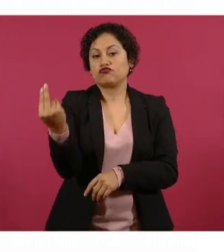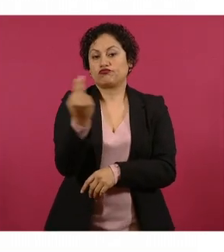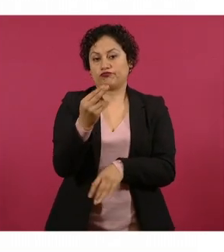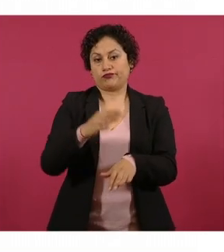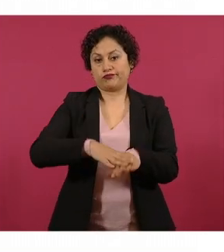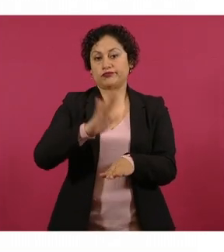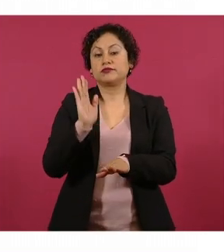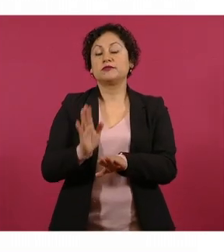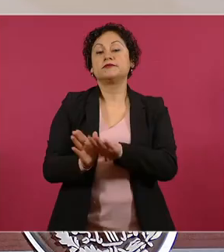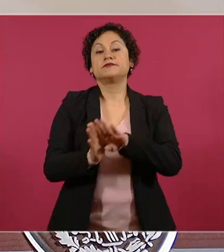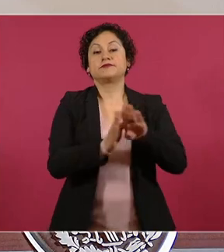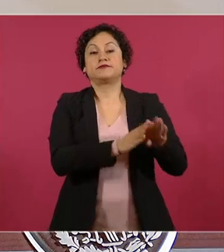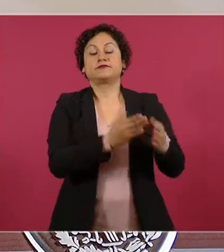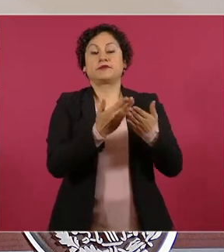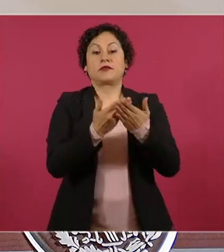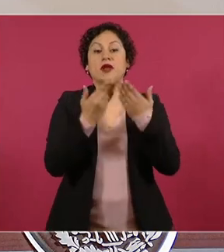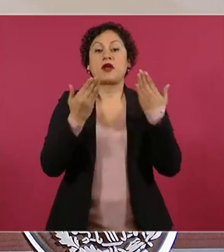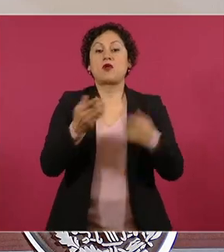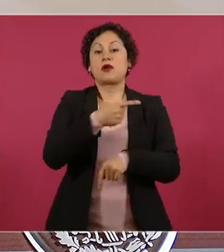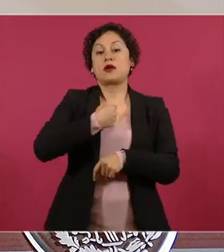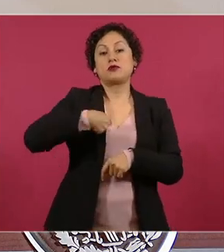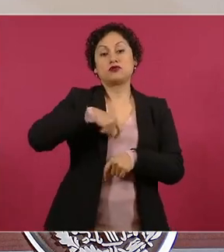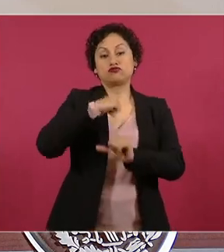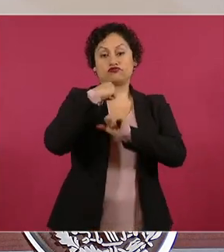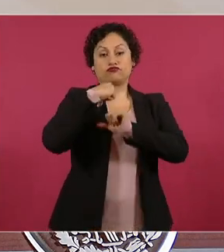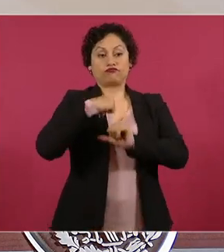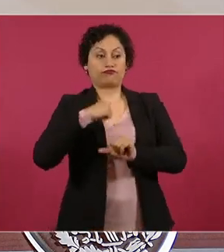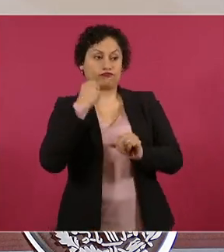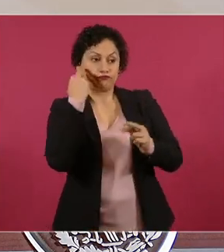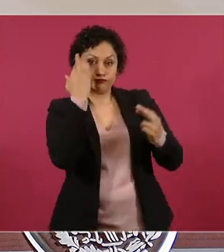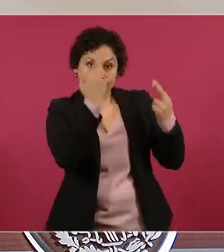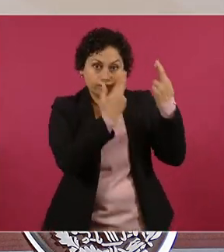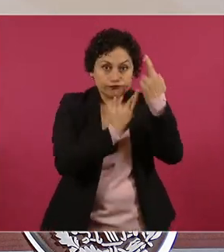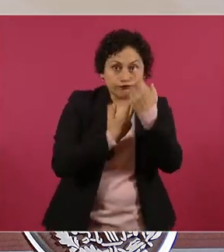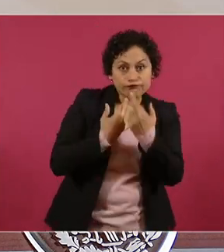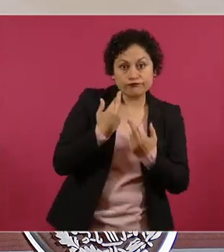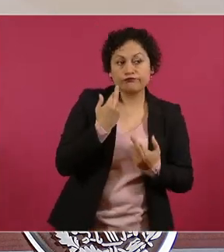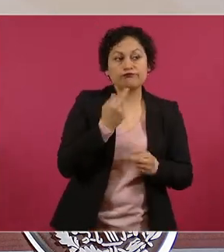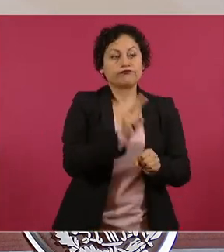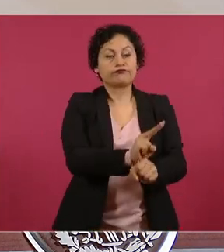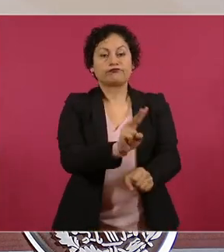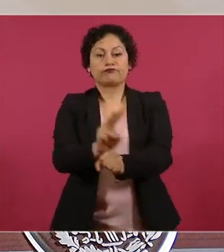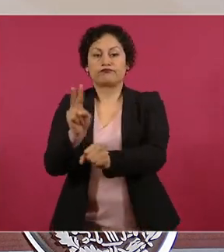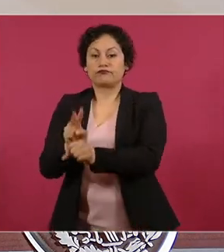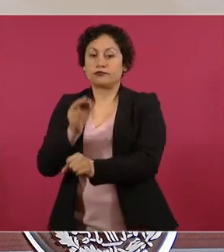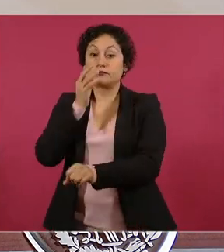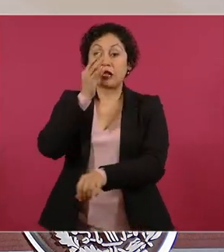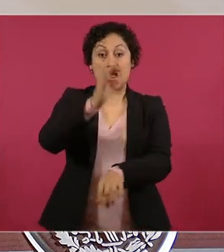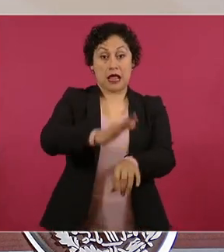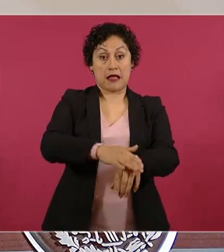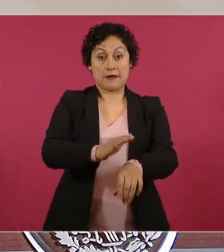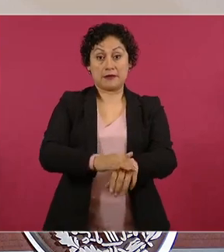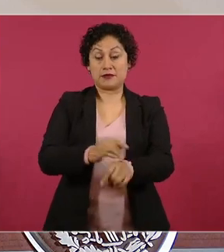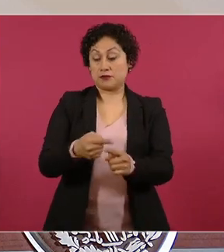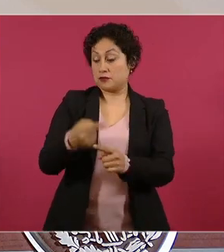Pasando ahora a temas de verificación, le informamos, señor presidente, que atendimos la semana